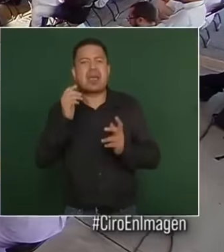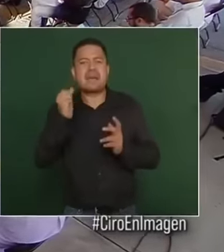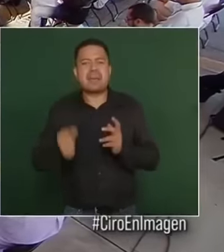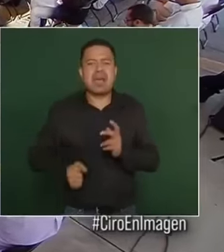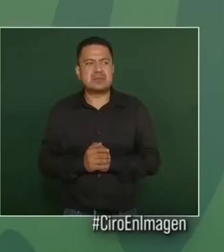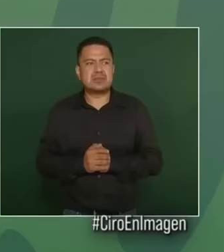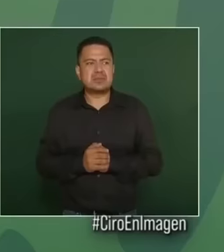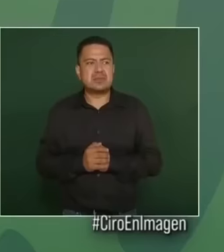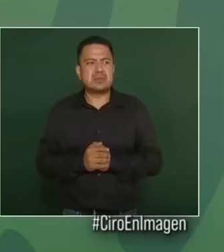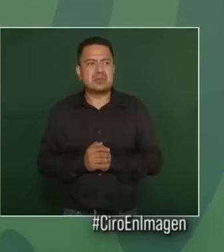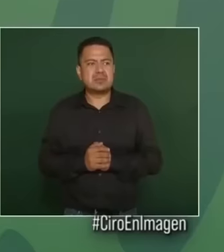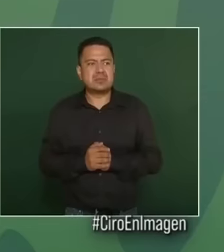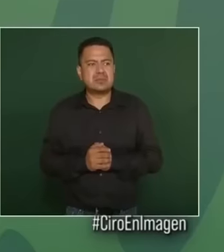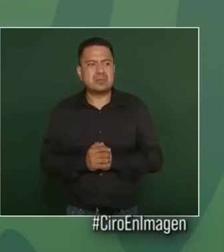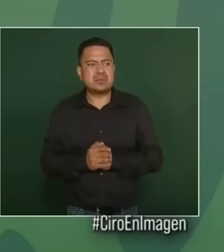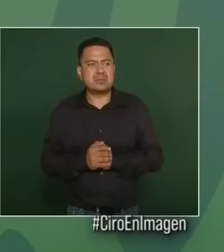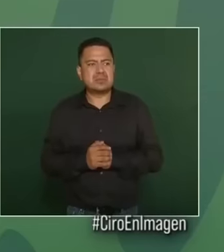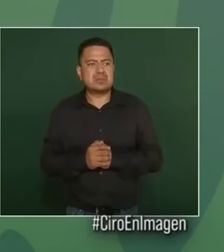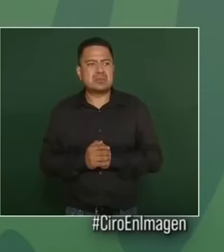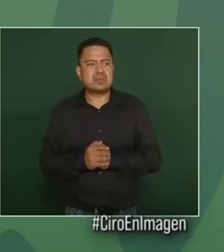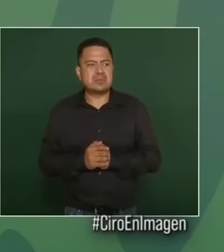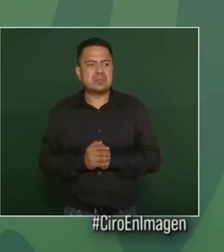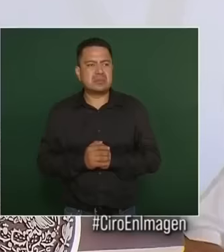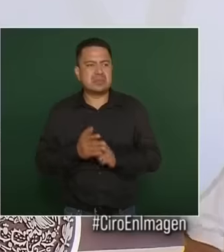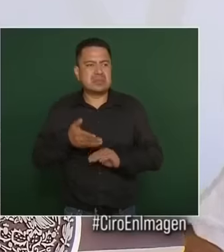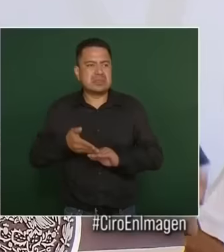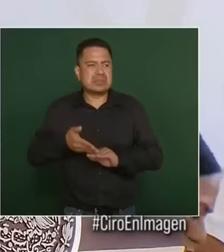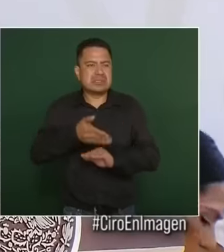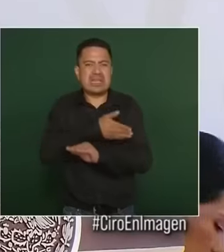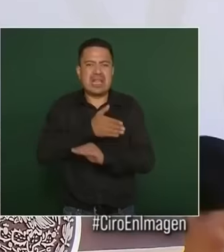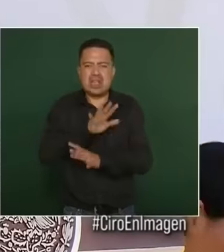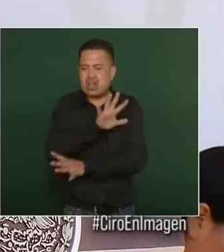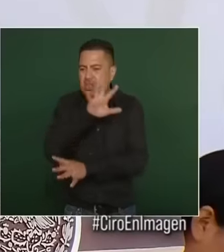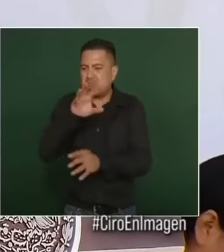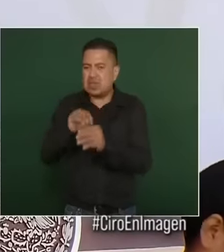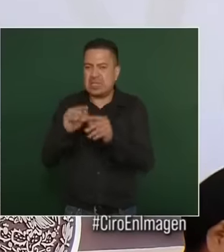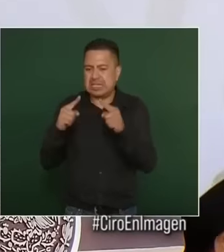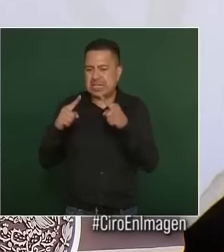pastores, integrantes de todas las iglesias